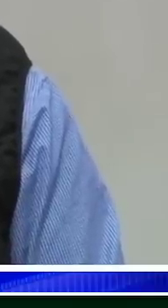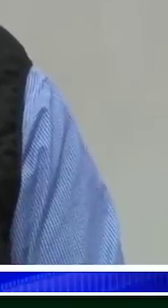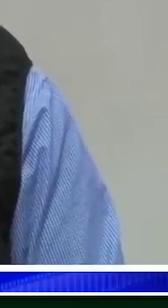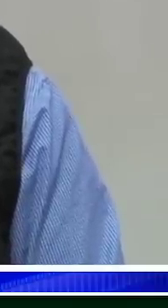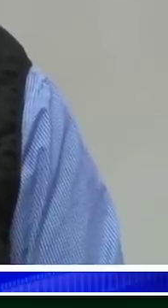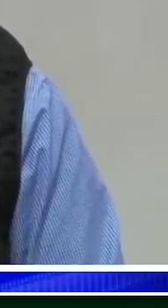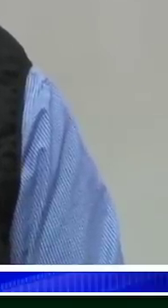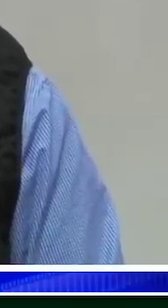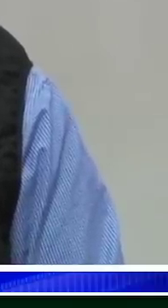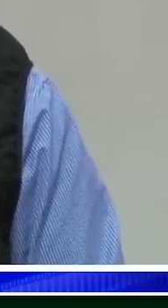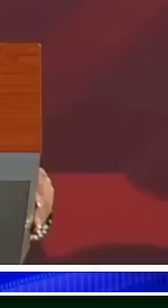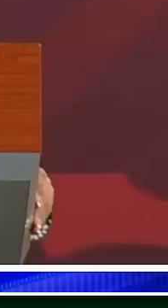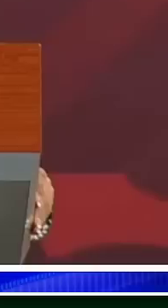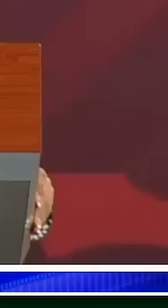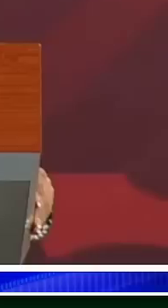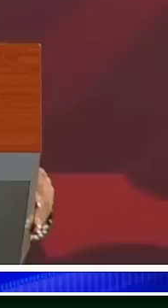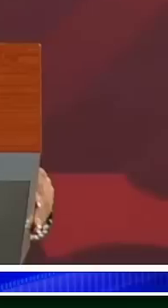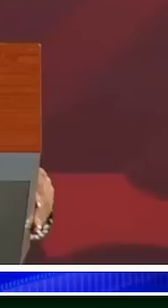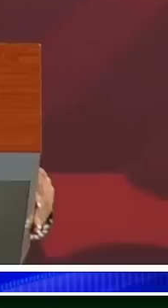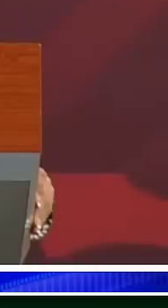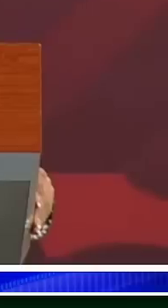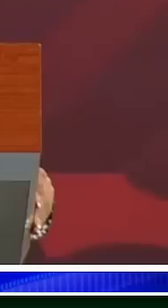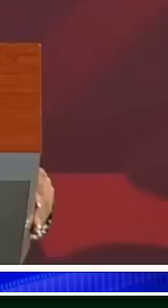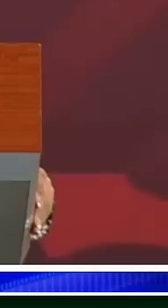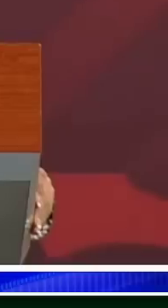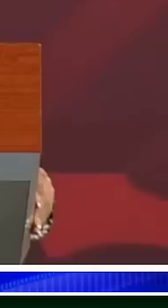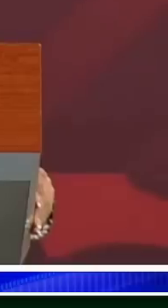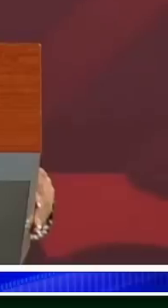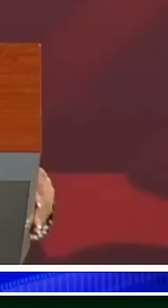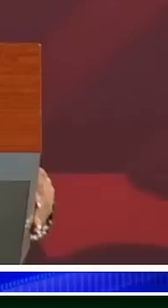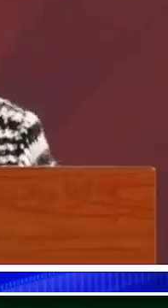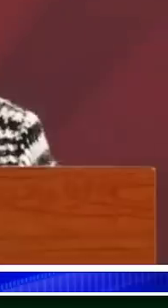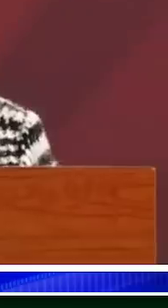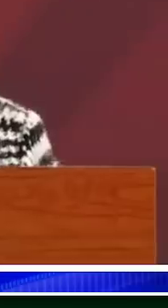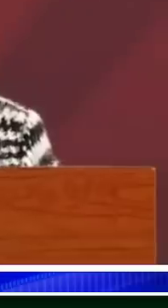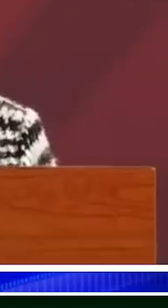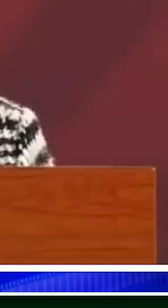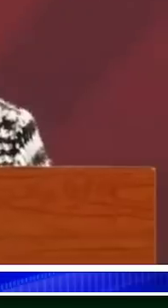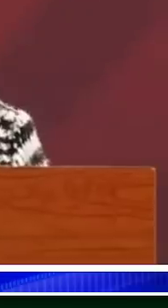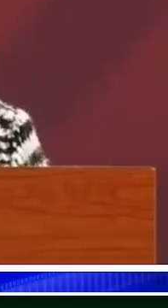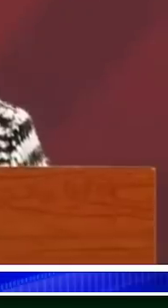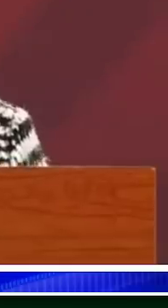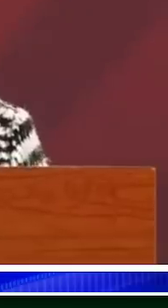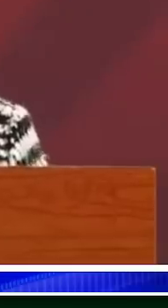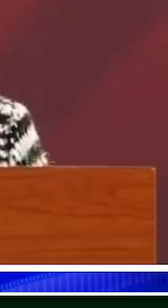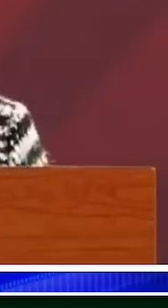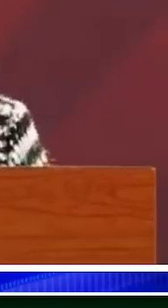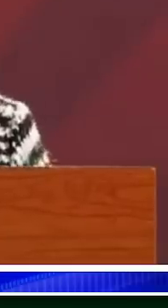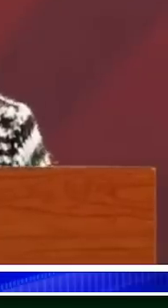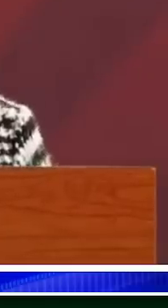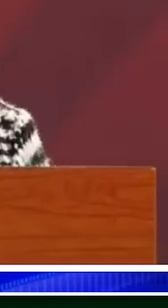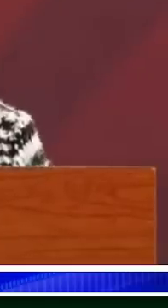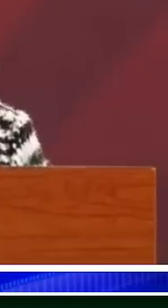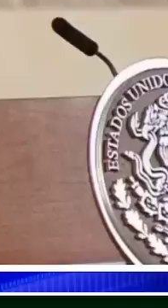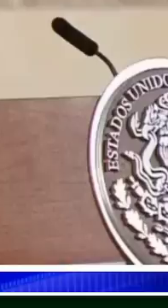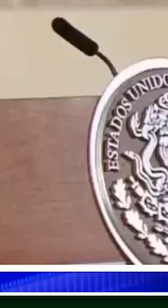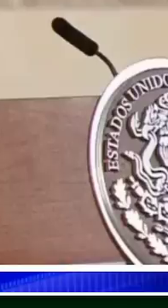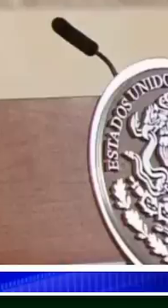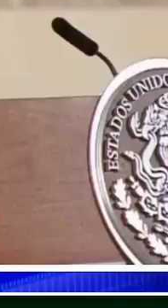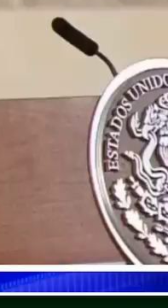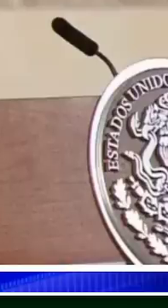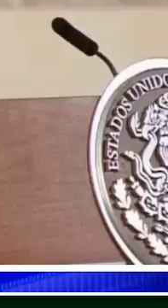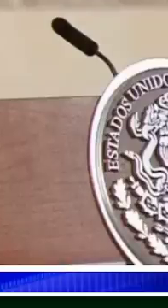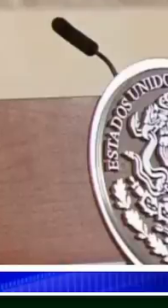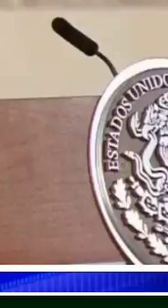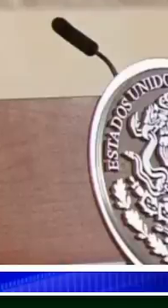mientras en el caso ahora vamos al Estado de Sinaloa Qué es lo que está sucediendo en estas últimas horas ayer se habló